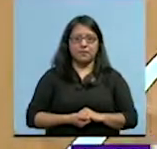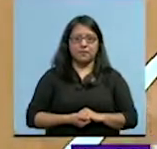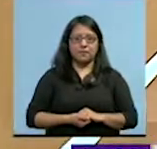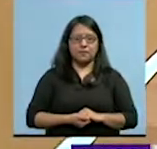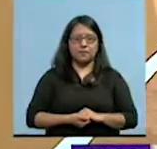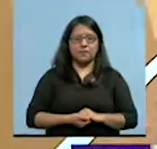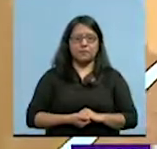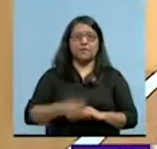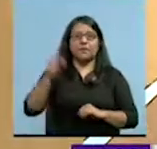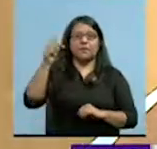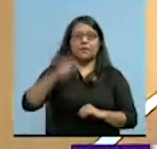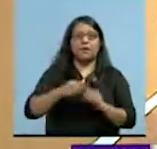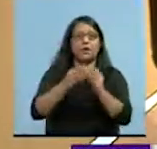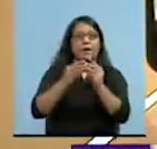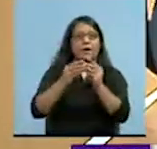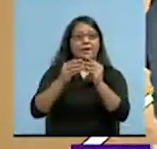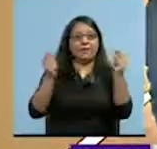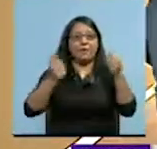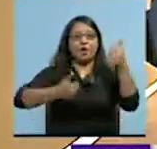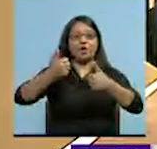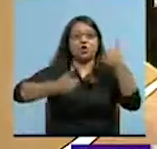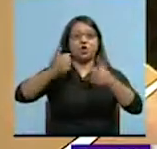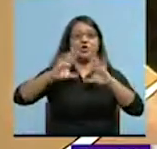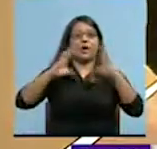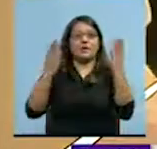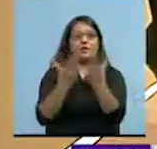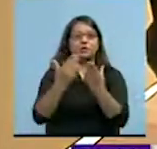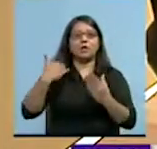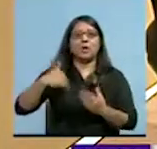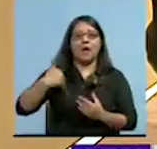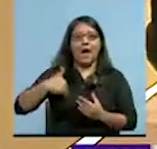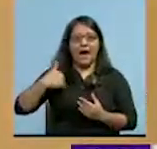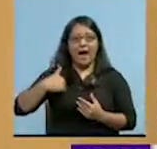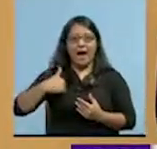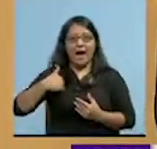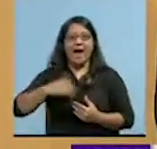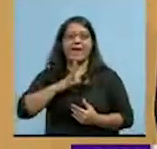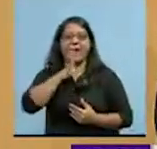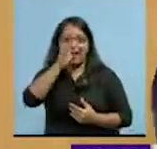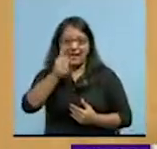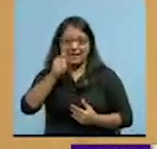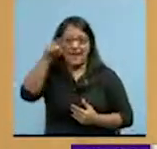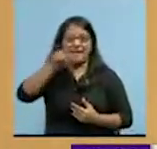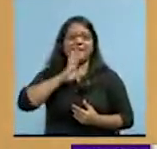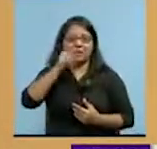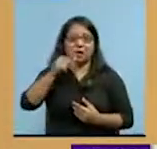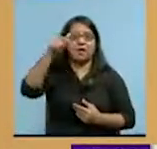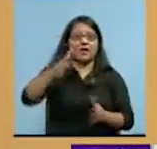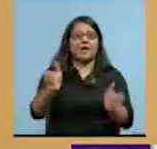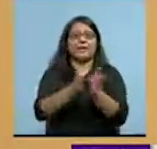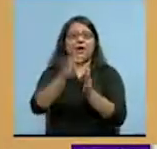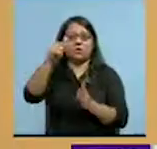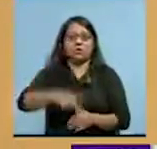y terminó el torneo mundial de fútbol de rusia y ya está aquí con nosotros cristian rodríguez muy buenas